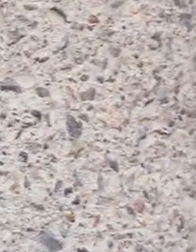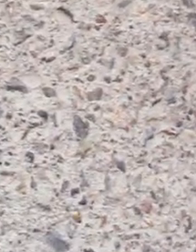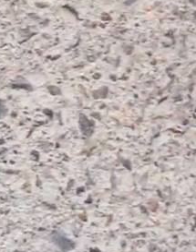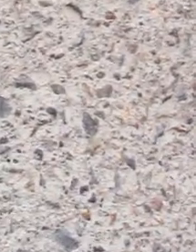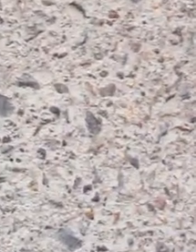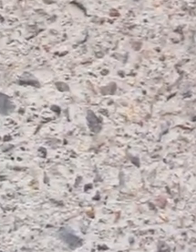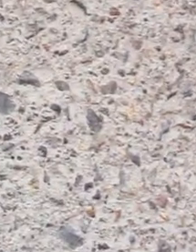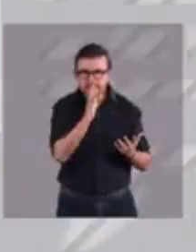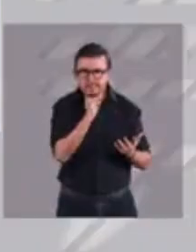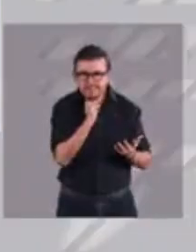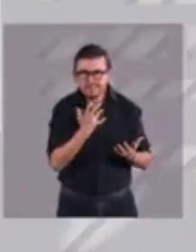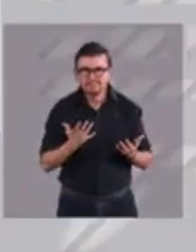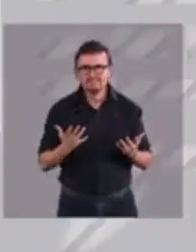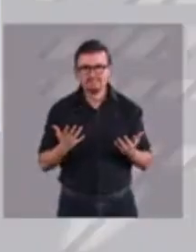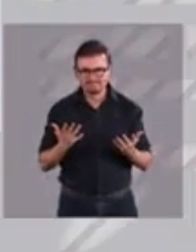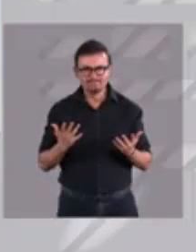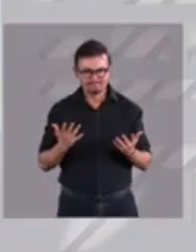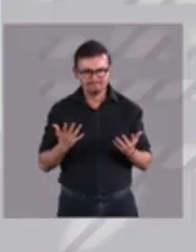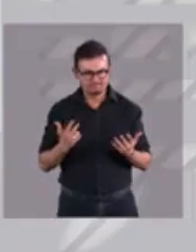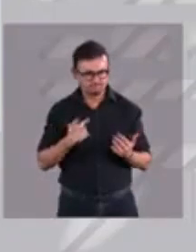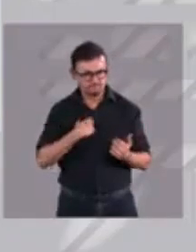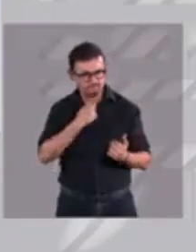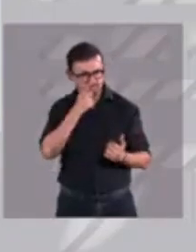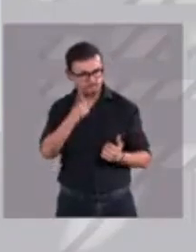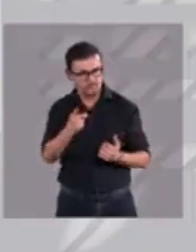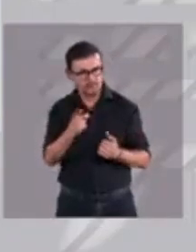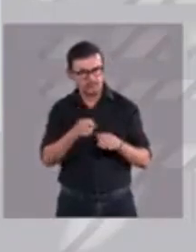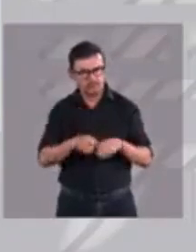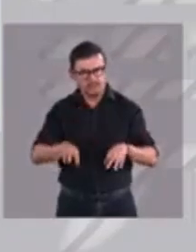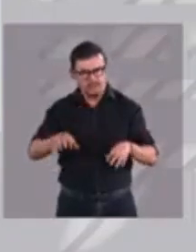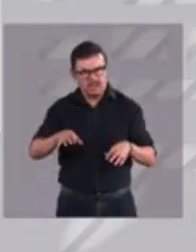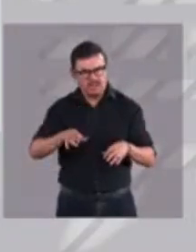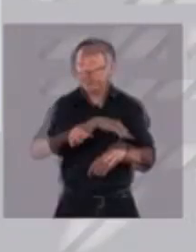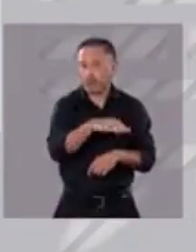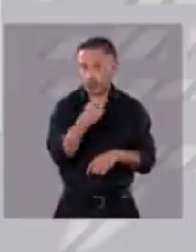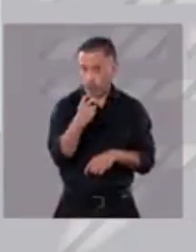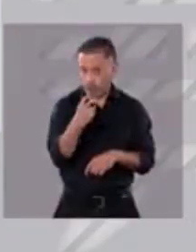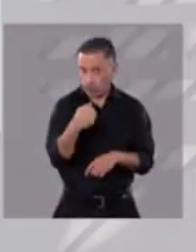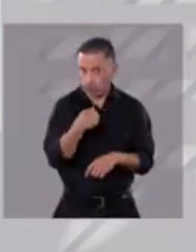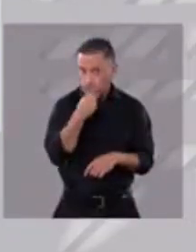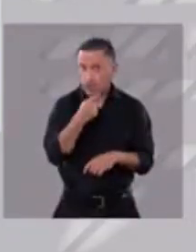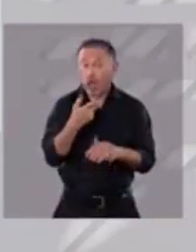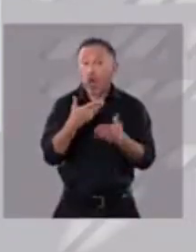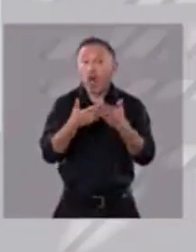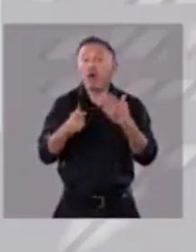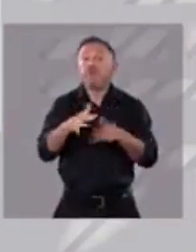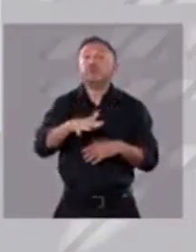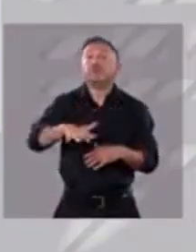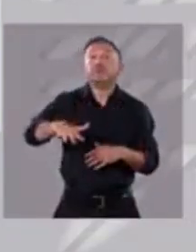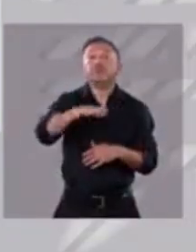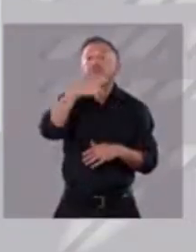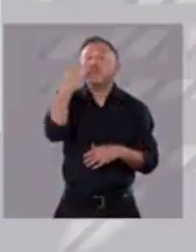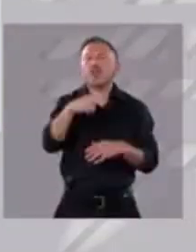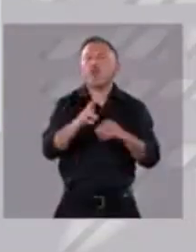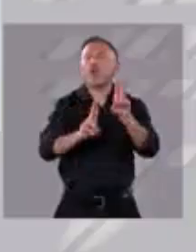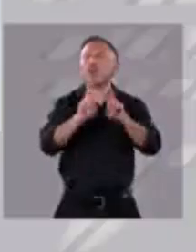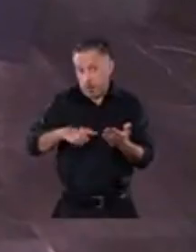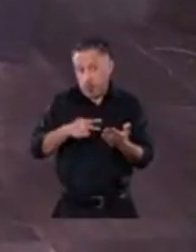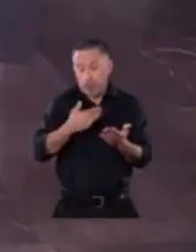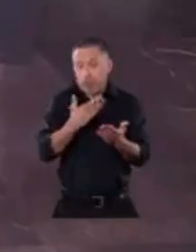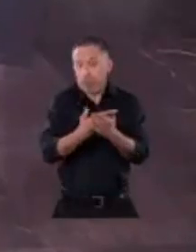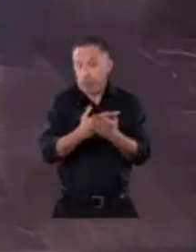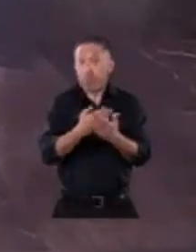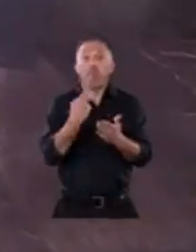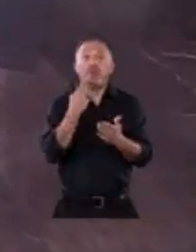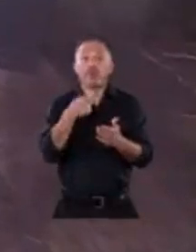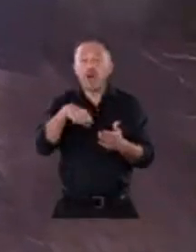quién vas a votar. Sí. Hay quienes, por el horario de su estudio o trabajo, no tuvieron tiempo de verlo. Sin embargo, ya